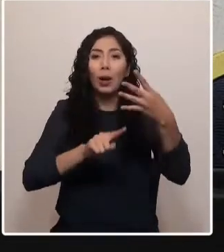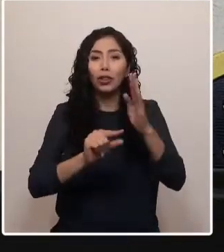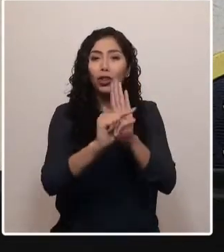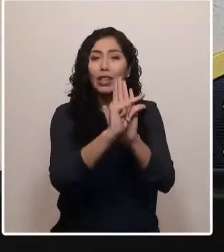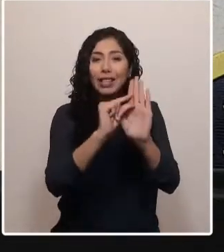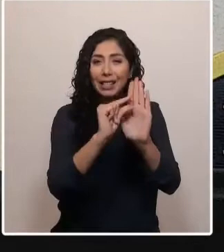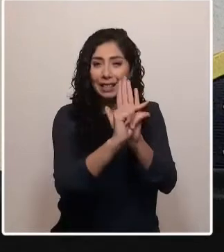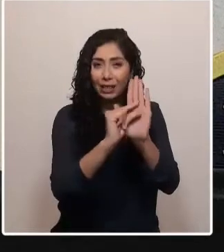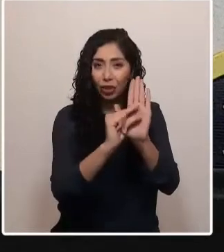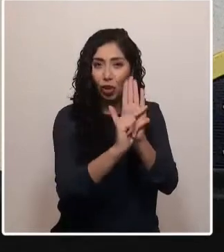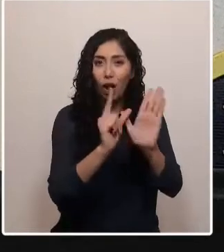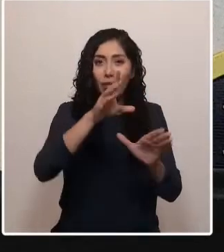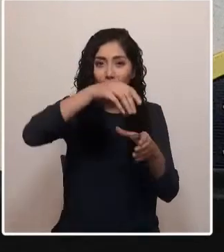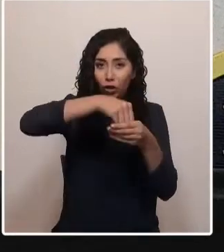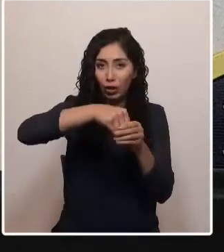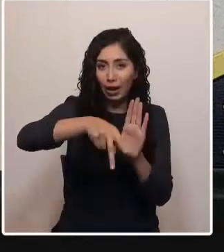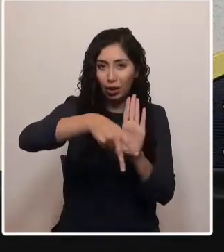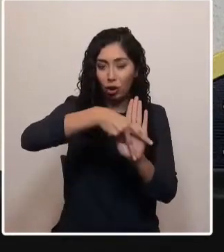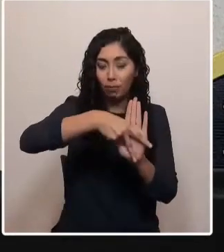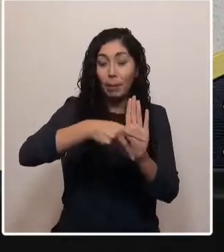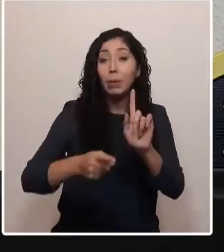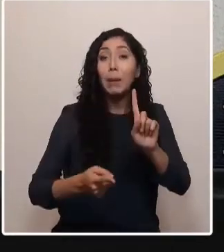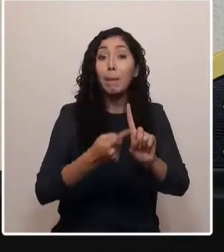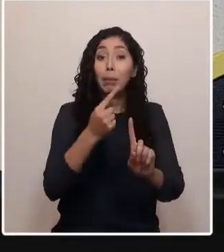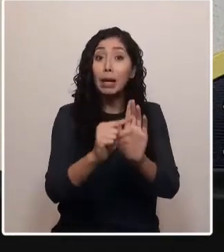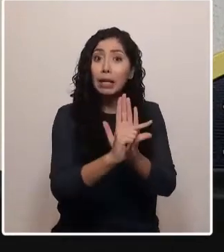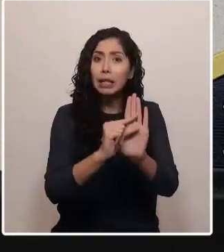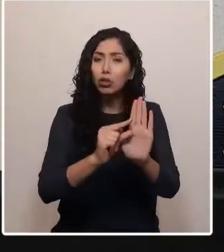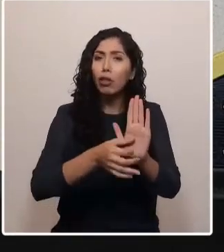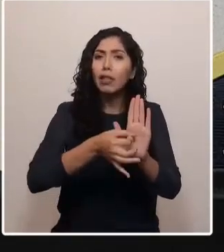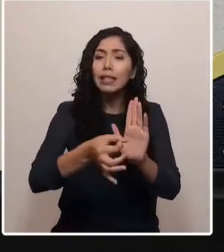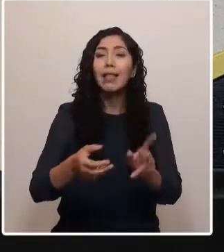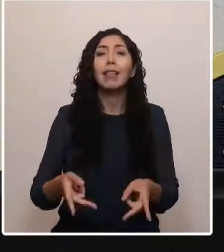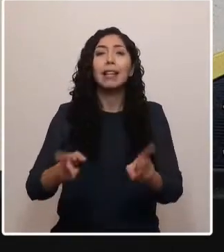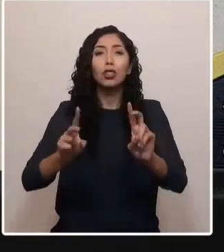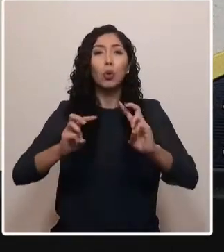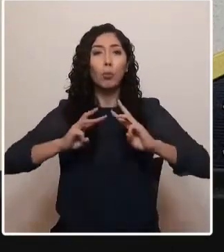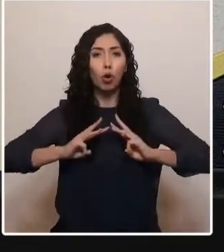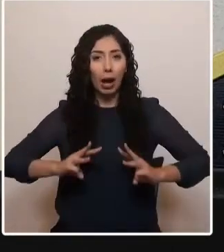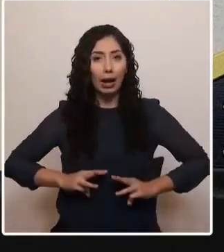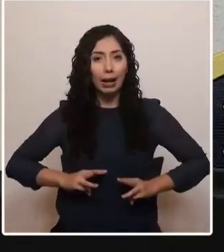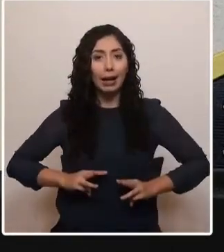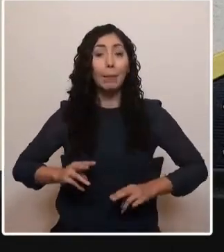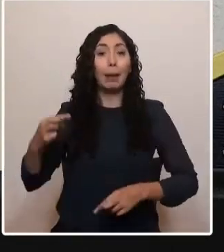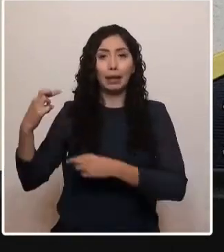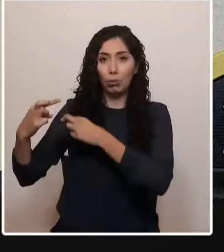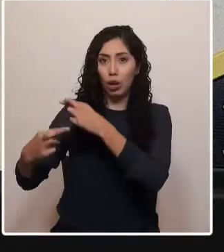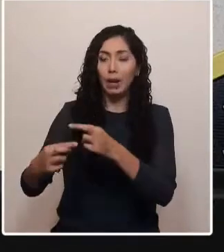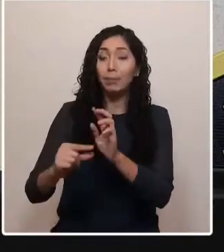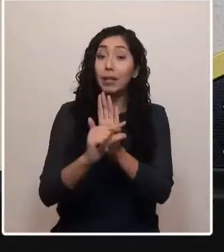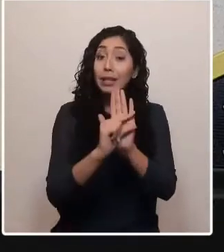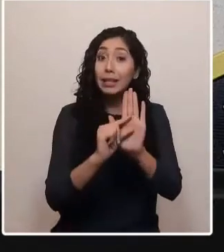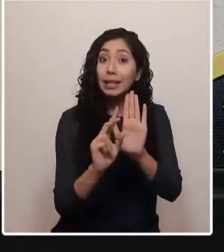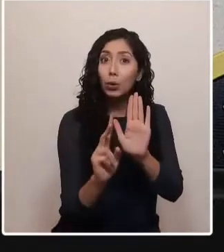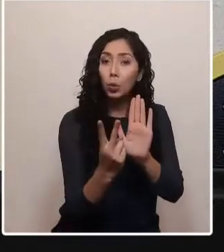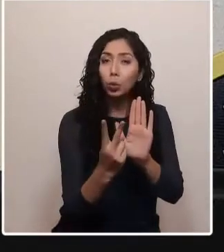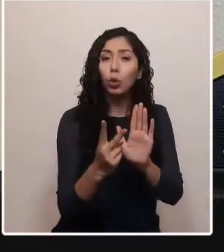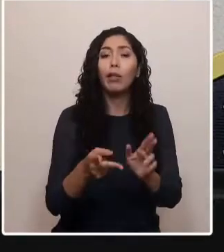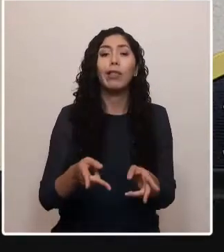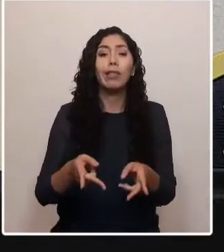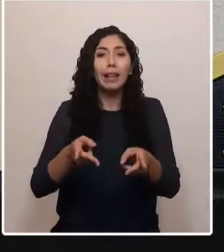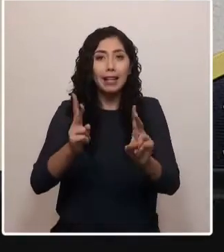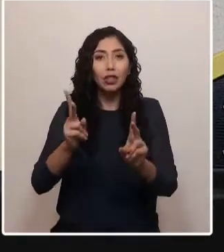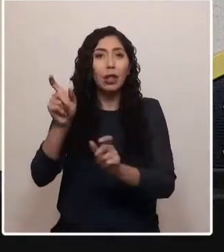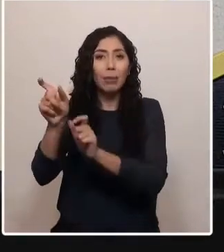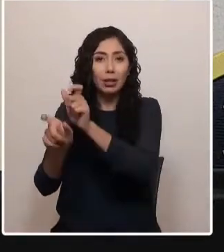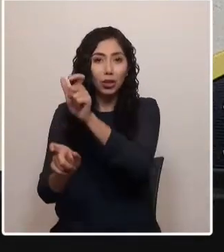norma, donde el primer inciso establece los derechos morales y patrimoniales, el segundo, los derechos de ejecutantes e